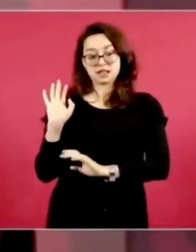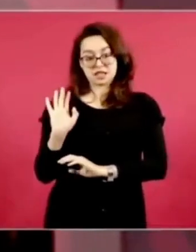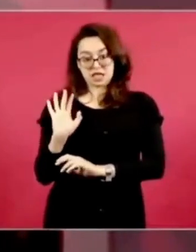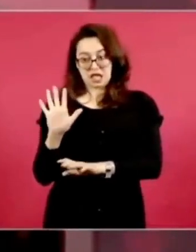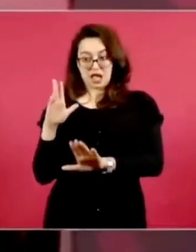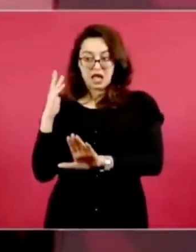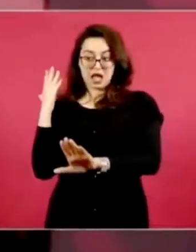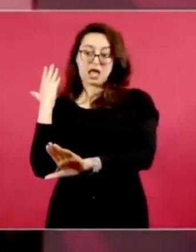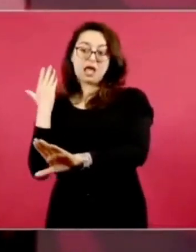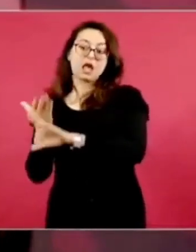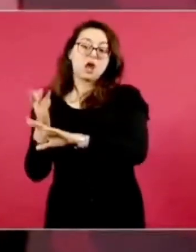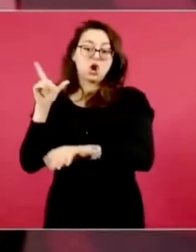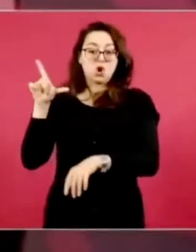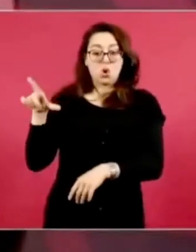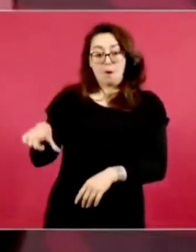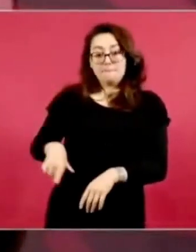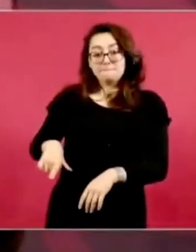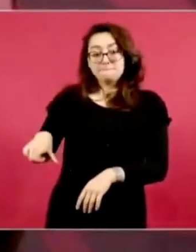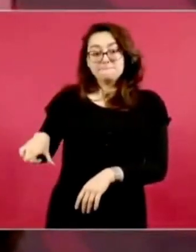ataques o